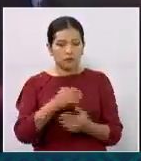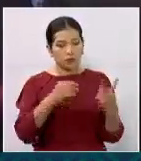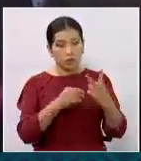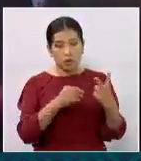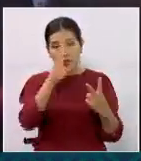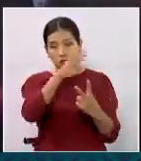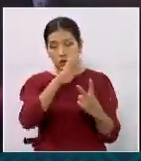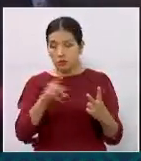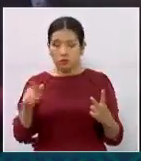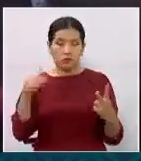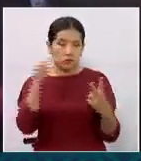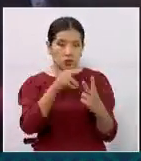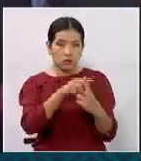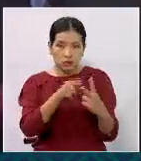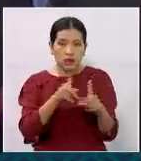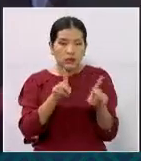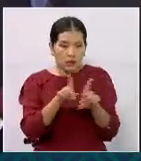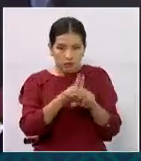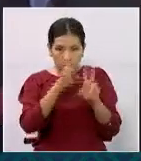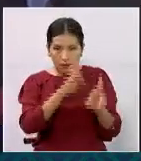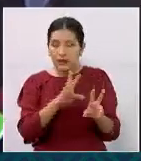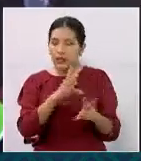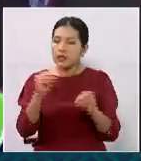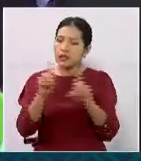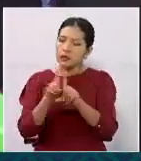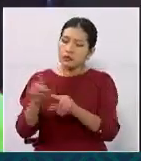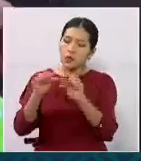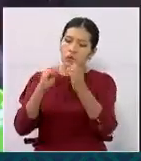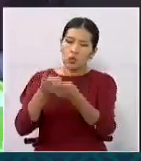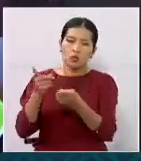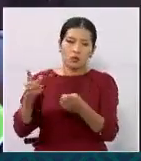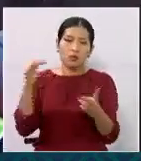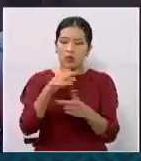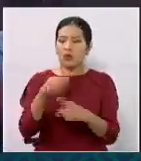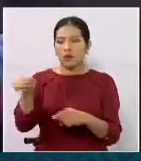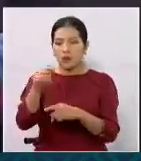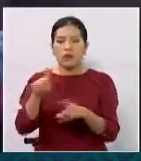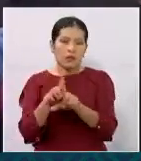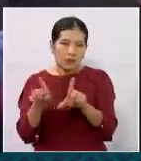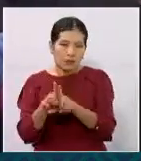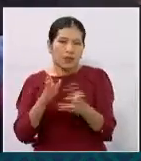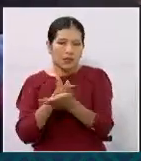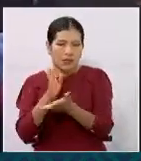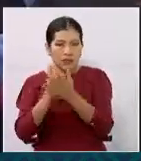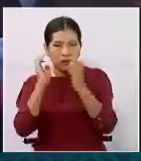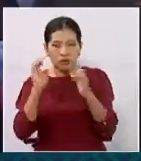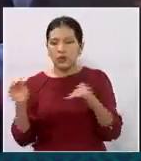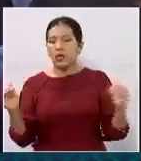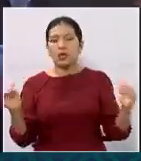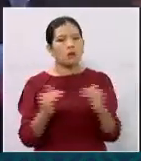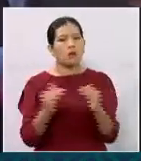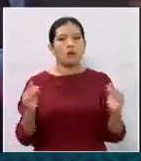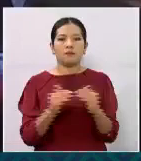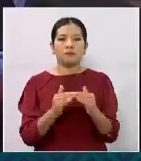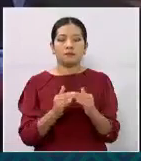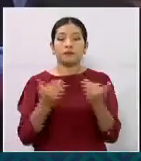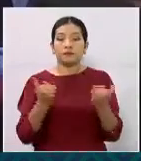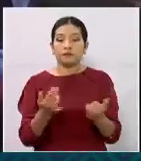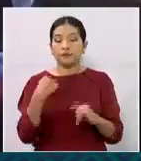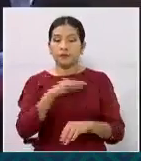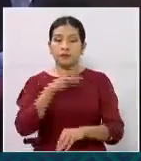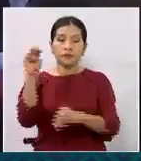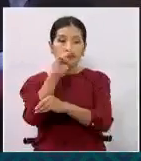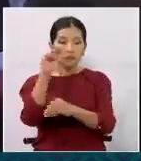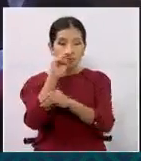afectados, lamentablemente, y también los otros chicos que han agredido también. Pero creo que es importante, más que todo como Ministerio de